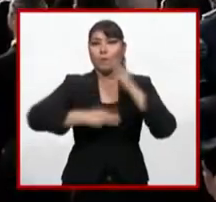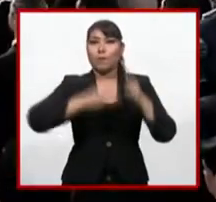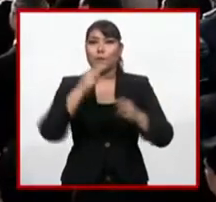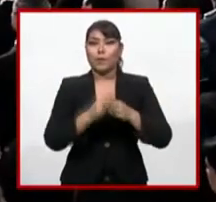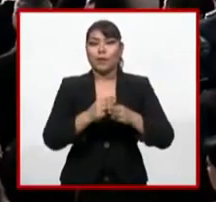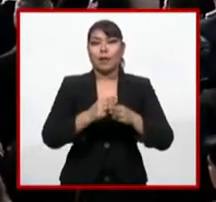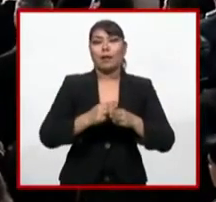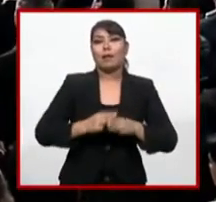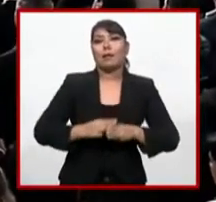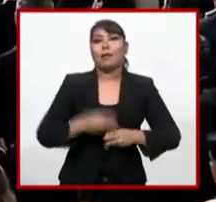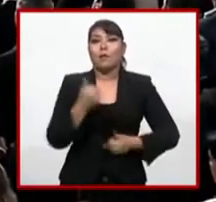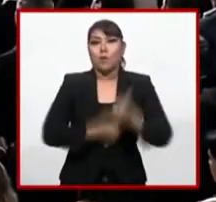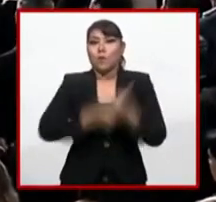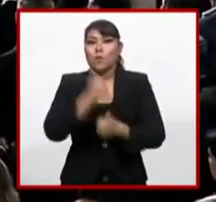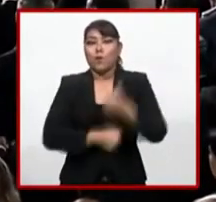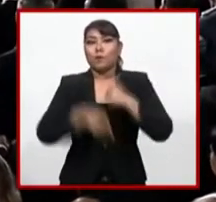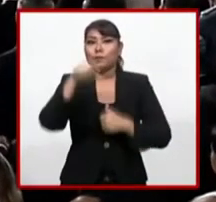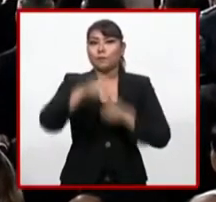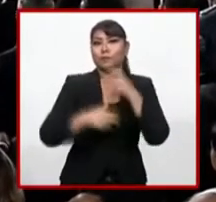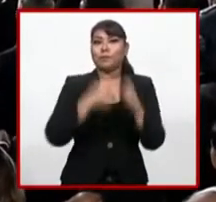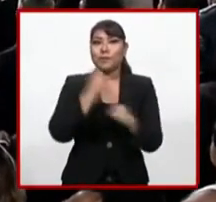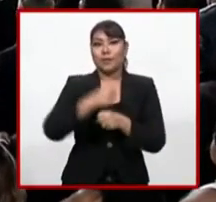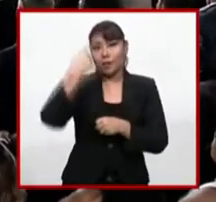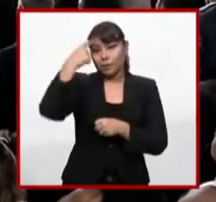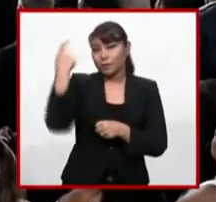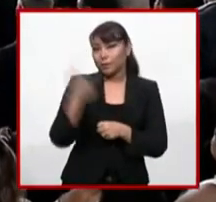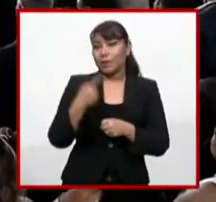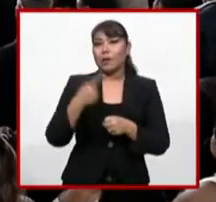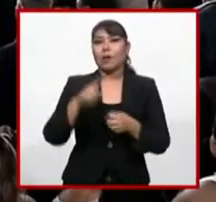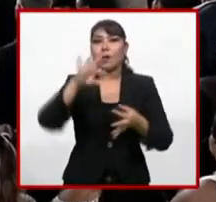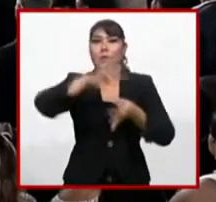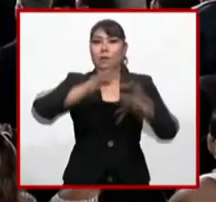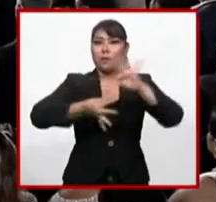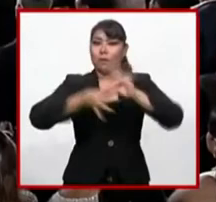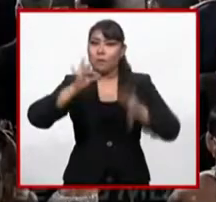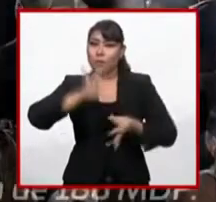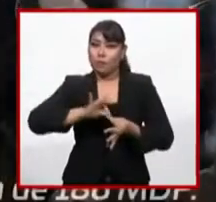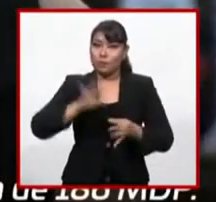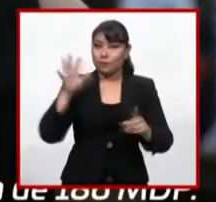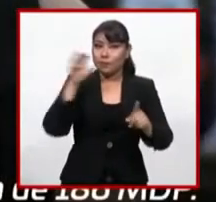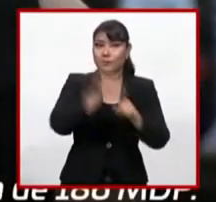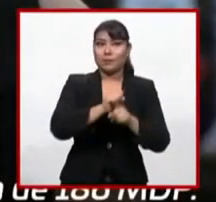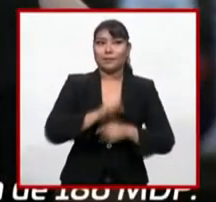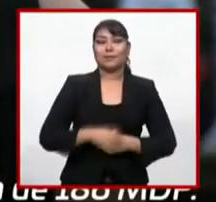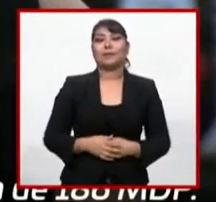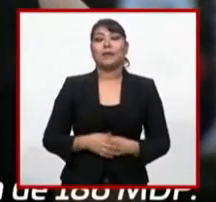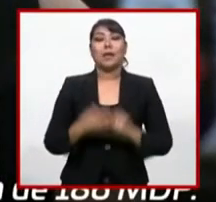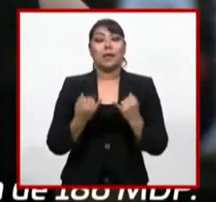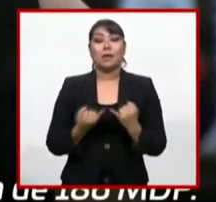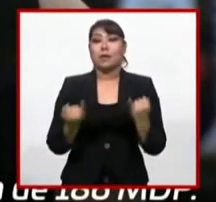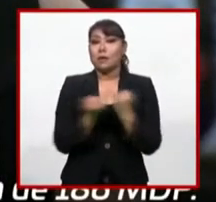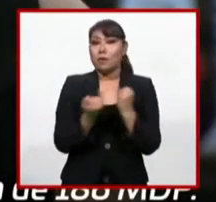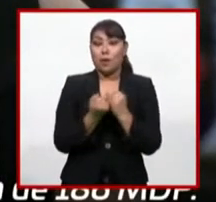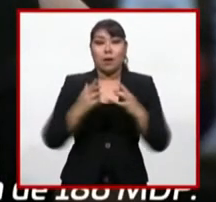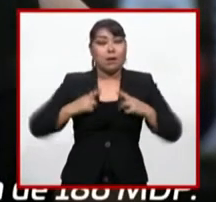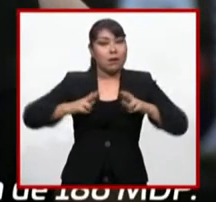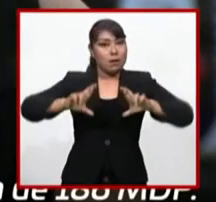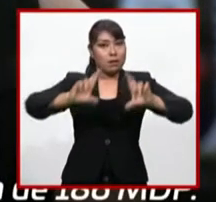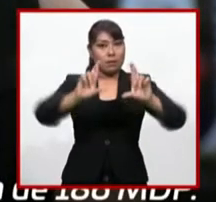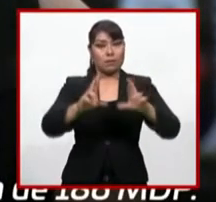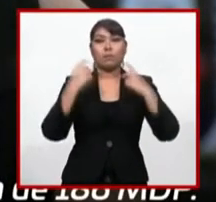y este año dará puntos para la Olimpiada. Y hay que reconocer que en el medallero